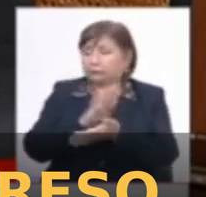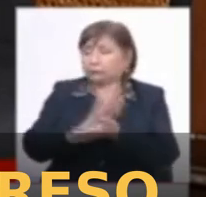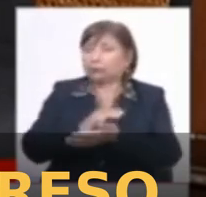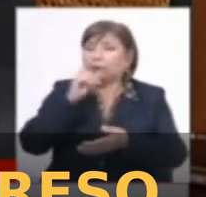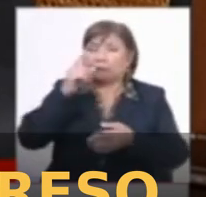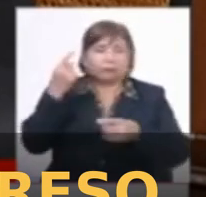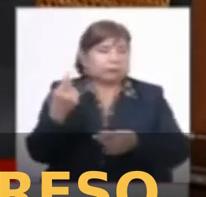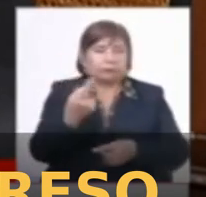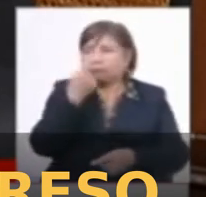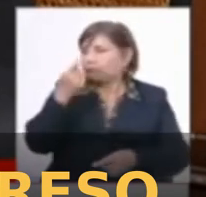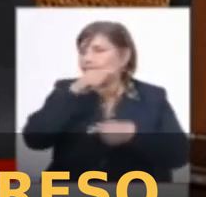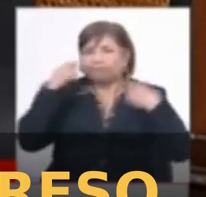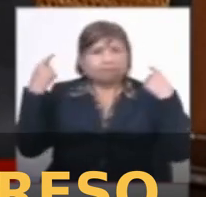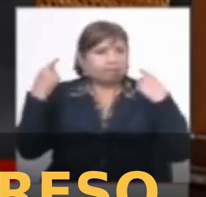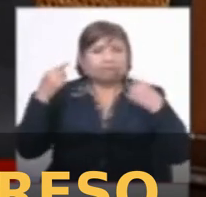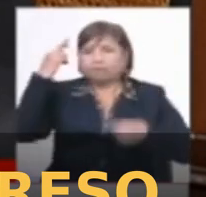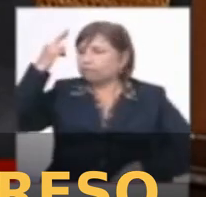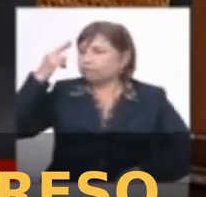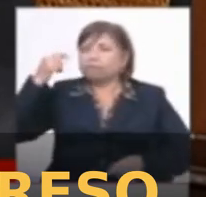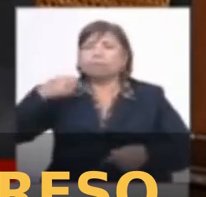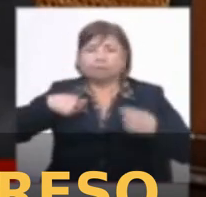la única vez y por el único motivo que